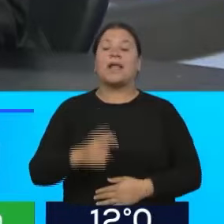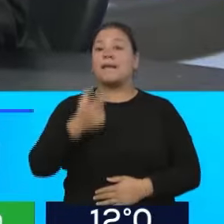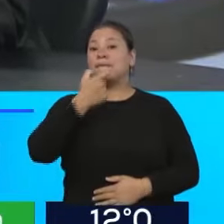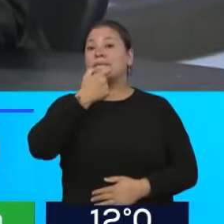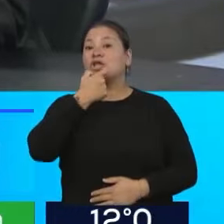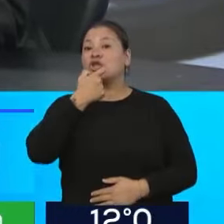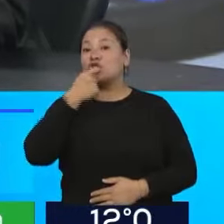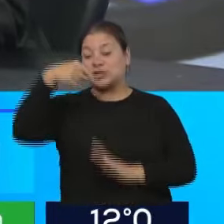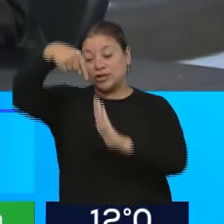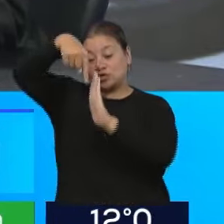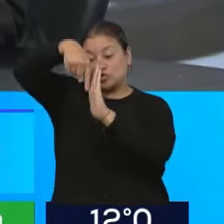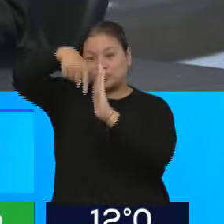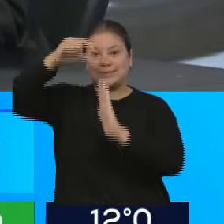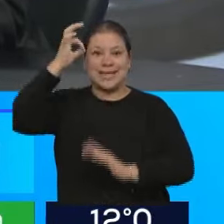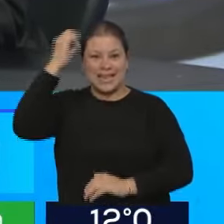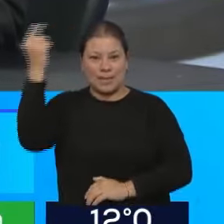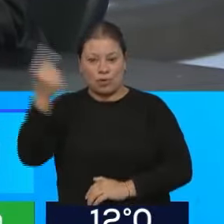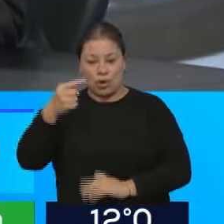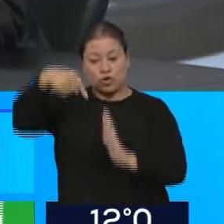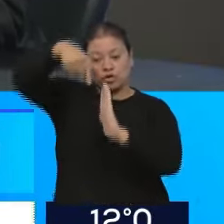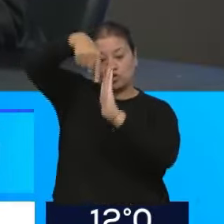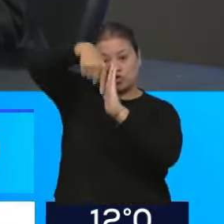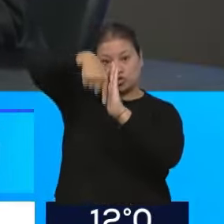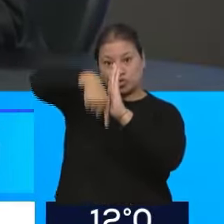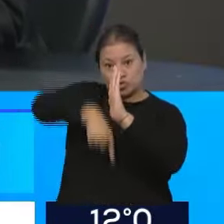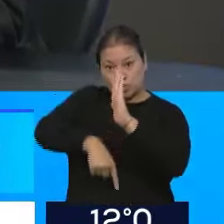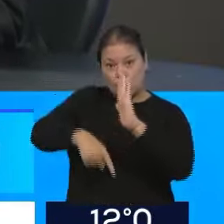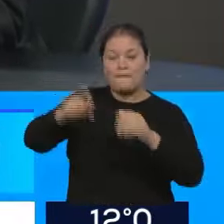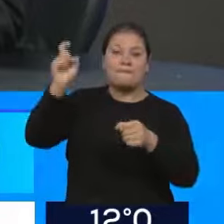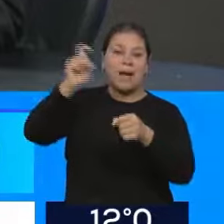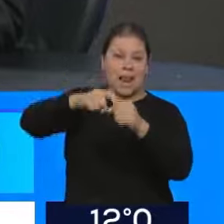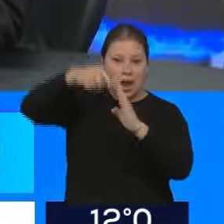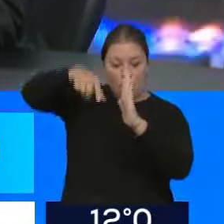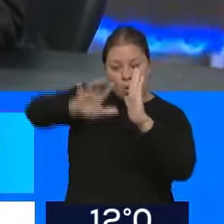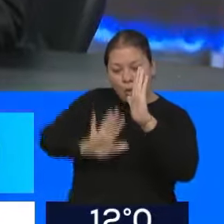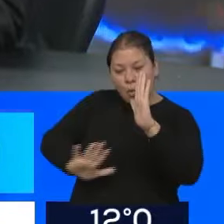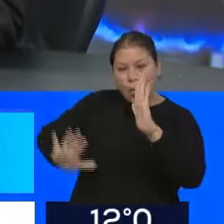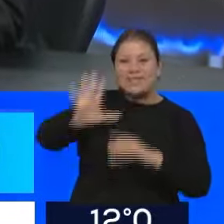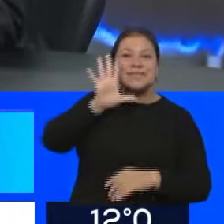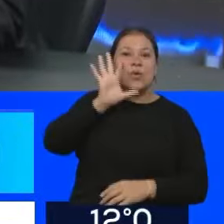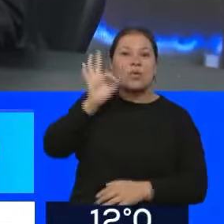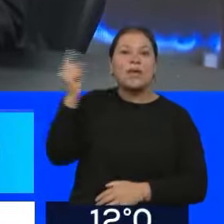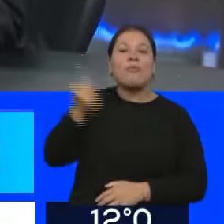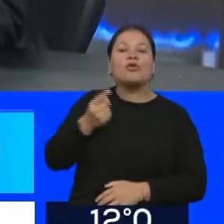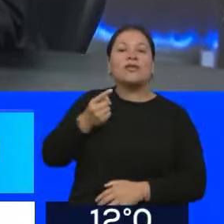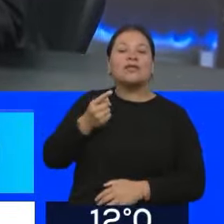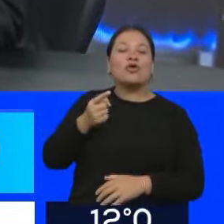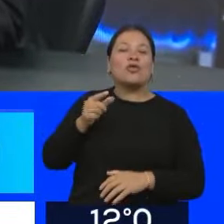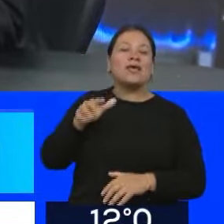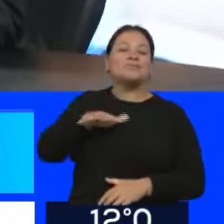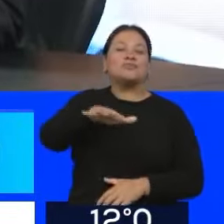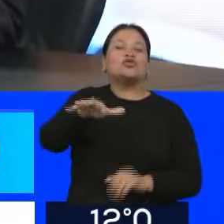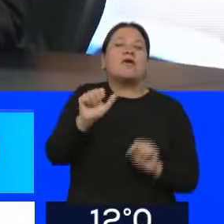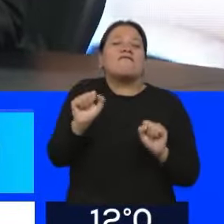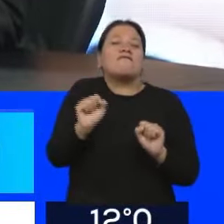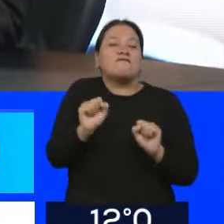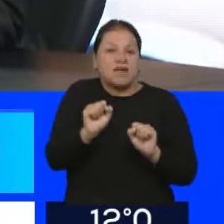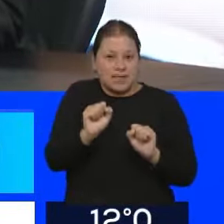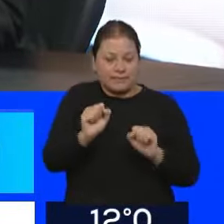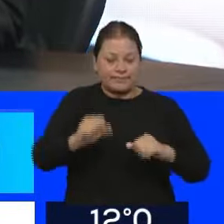y el sur de la provincia con Malargüe tiene el 50%. Vos sabés que, Marce, sin meterme en un terreno del cual vos te manejás con